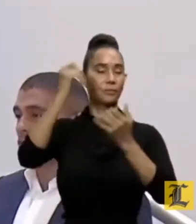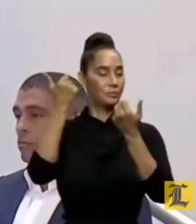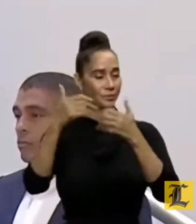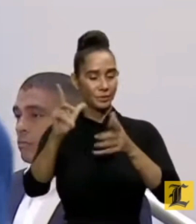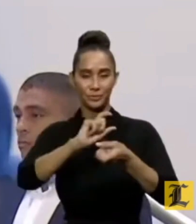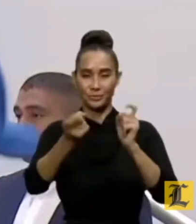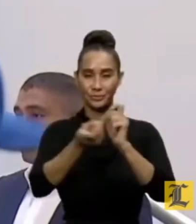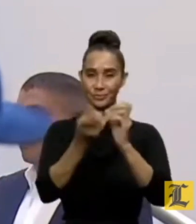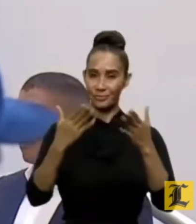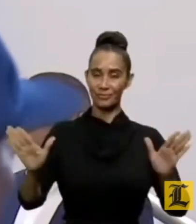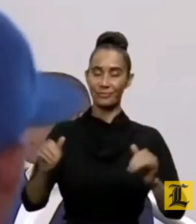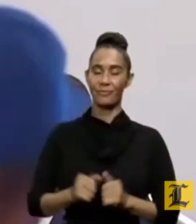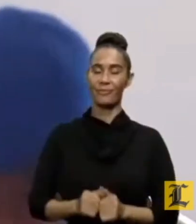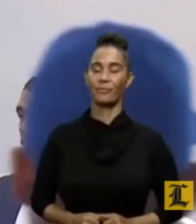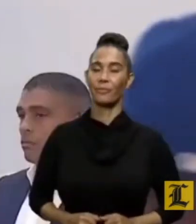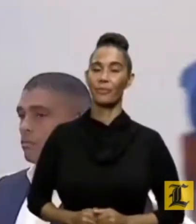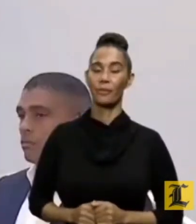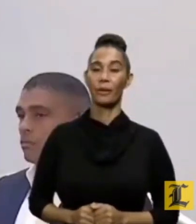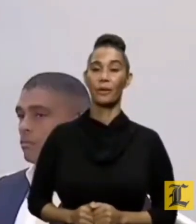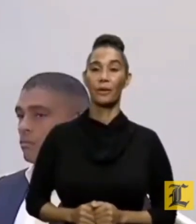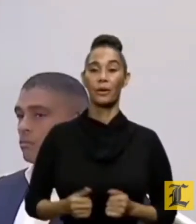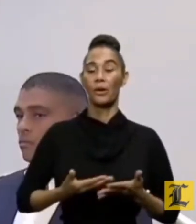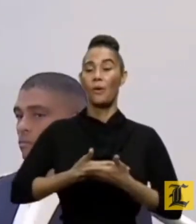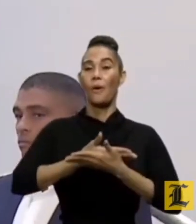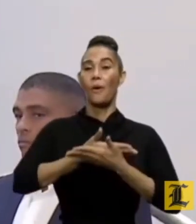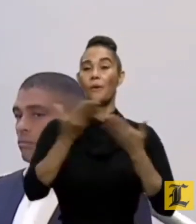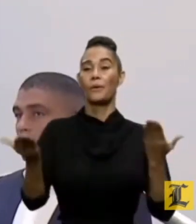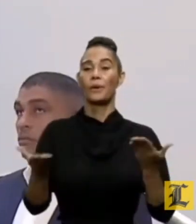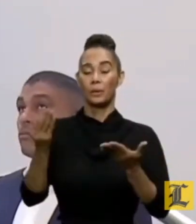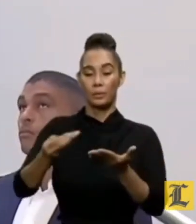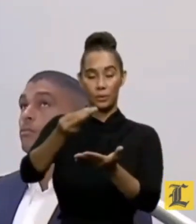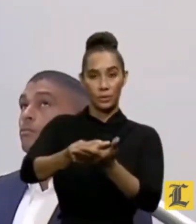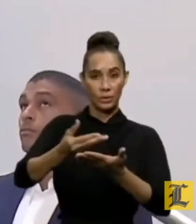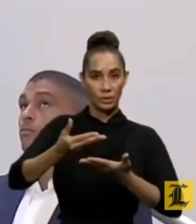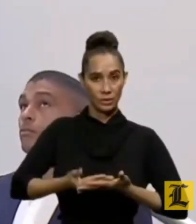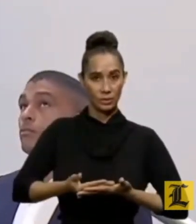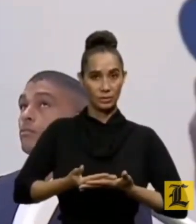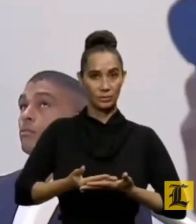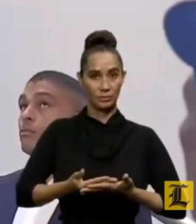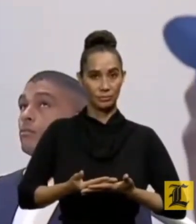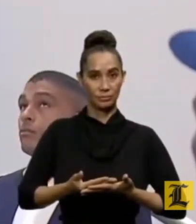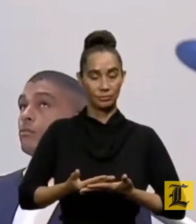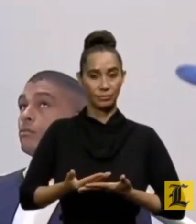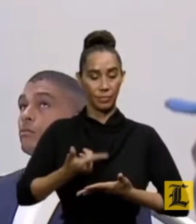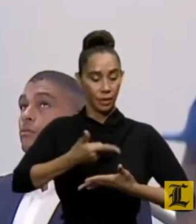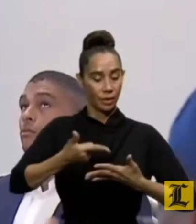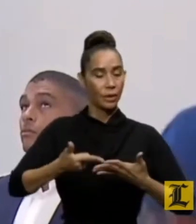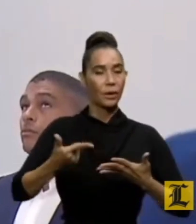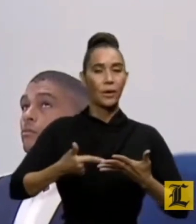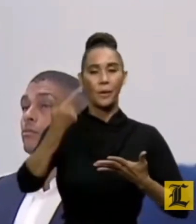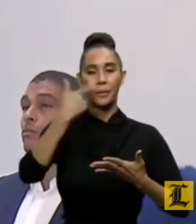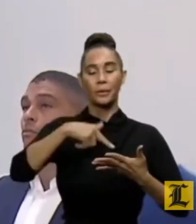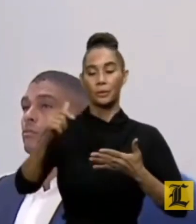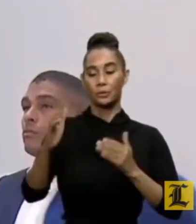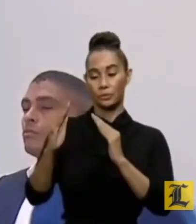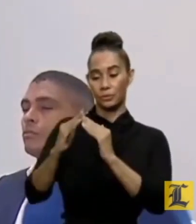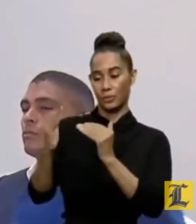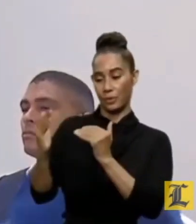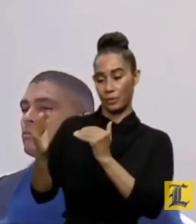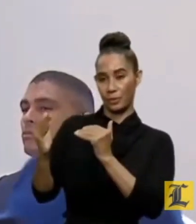mejorado significativamente, no eran en relación a los ingresos per cápita? Es porque cuando un